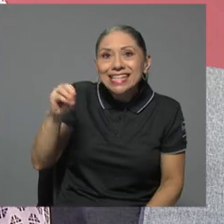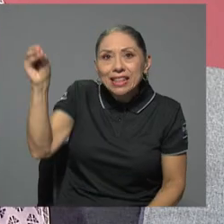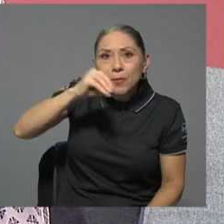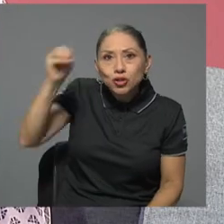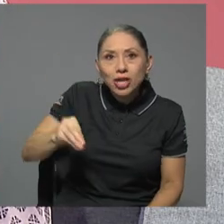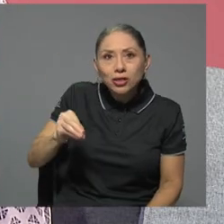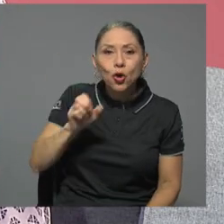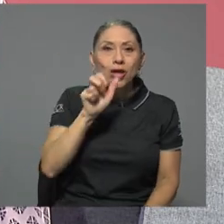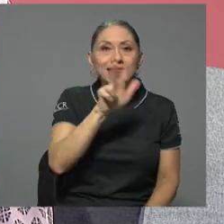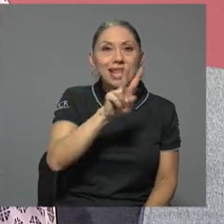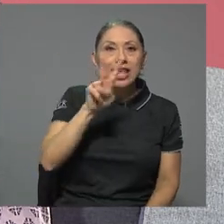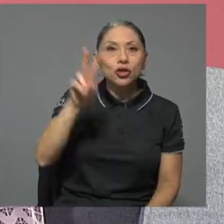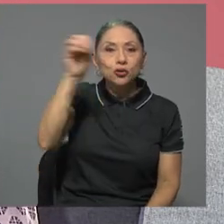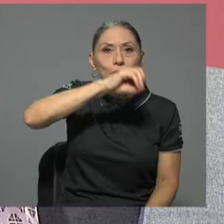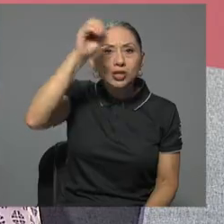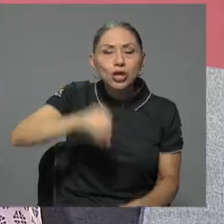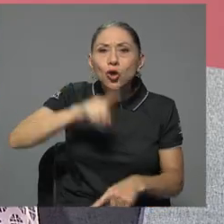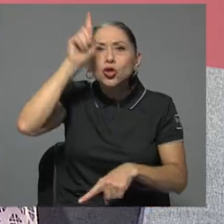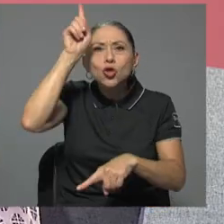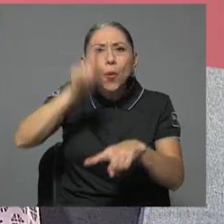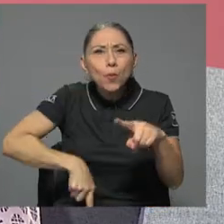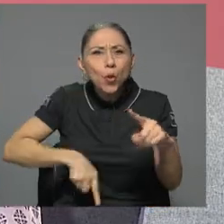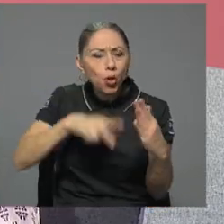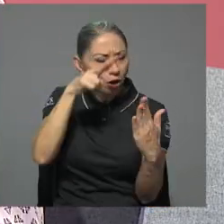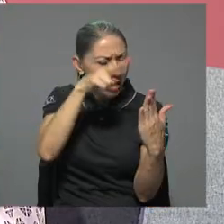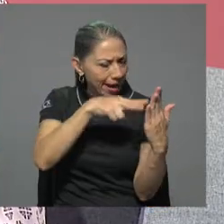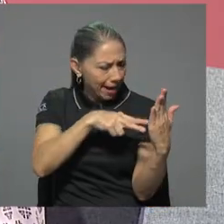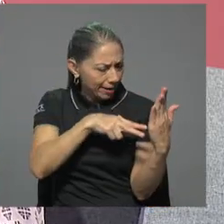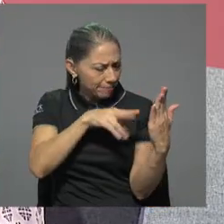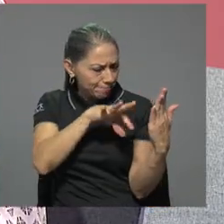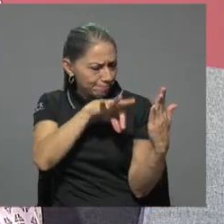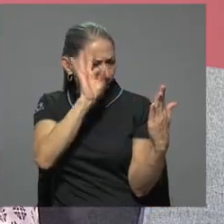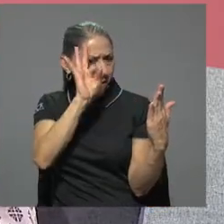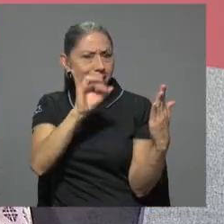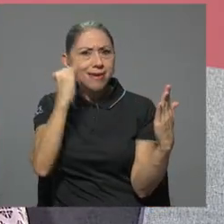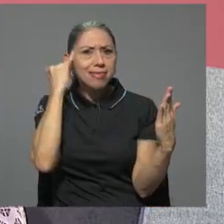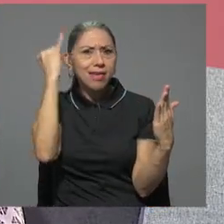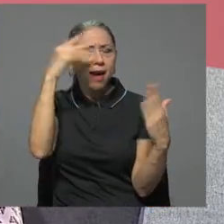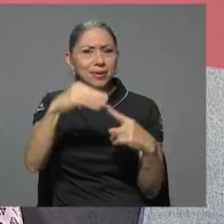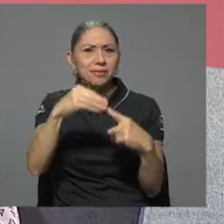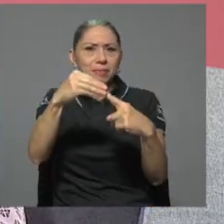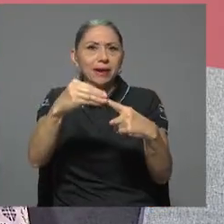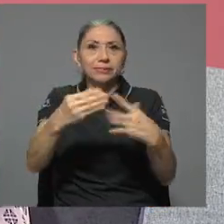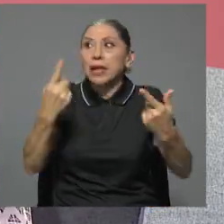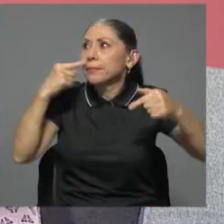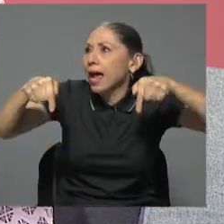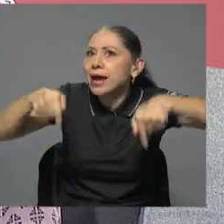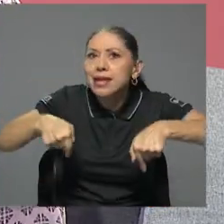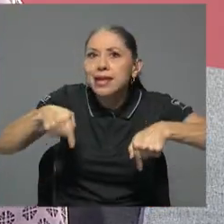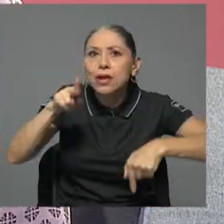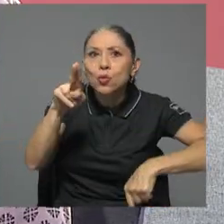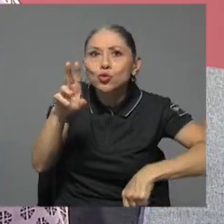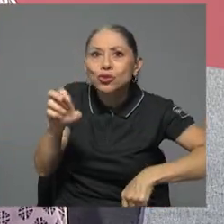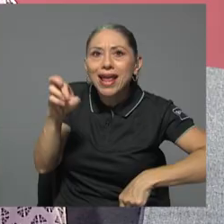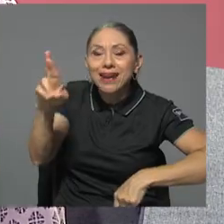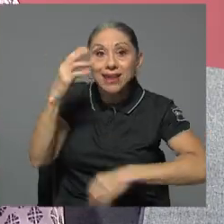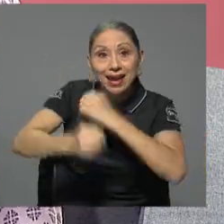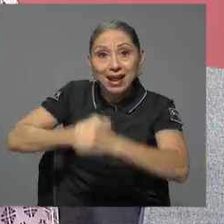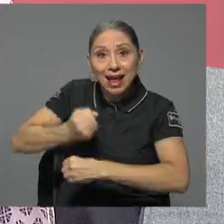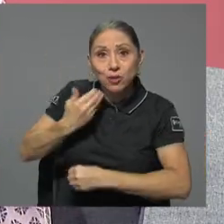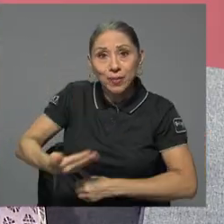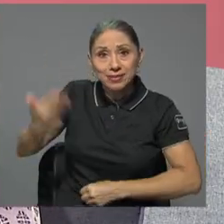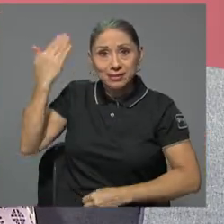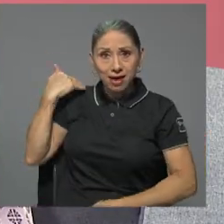no pudo identificar la idea principal de un texto bueno sin ir muy lejos ya que estamos aquí en la ugr laura el año pasado